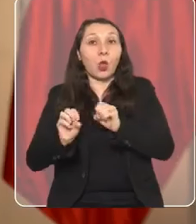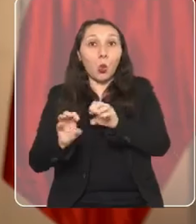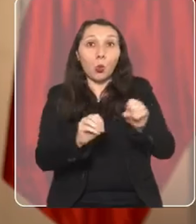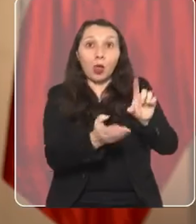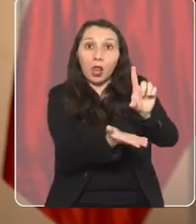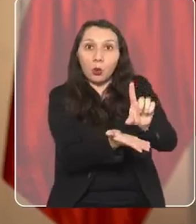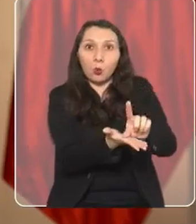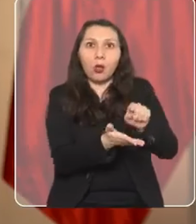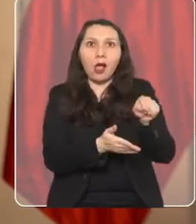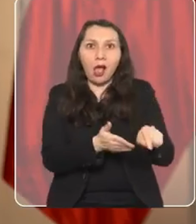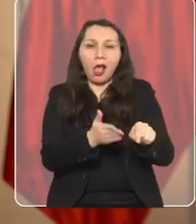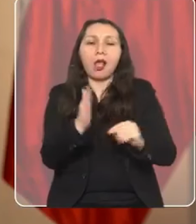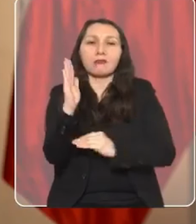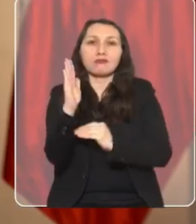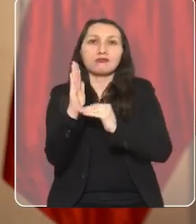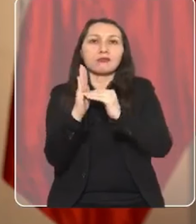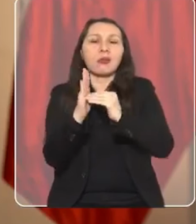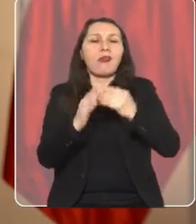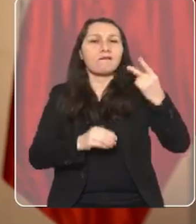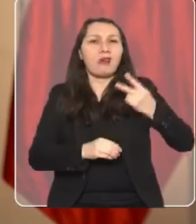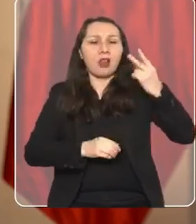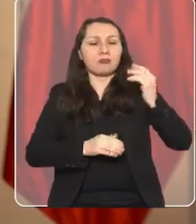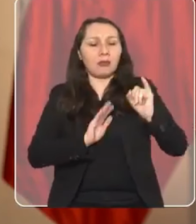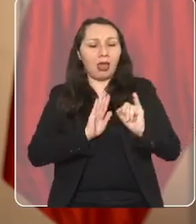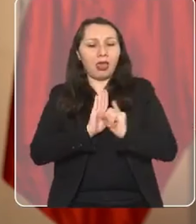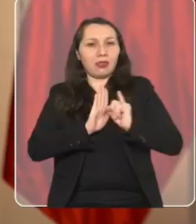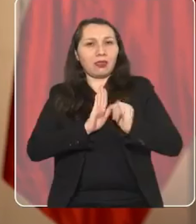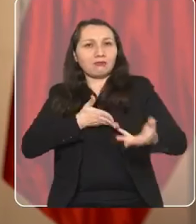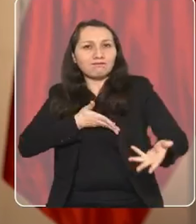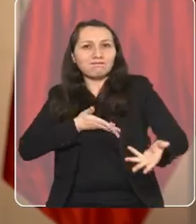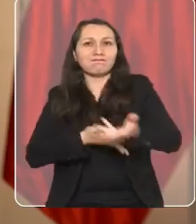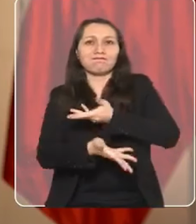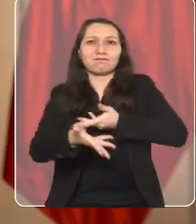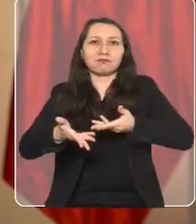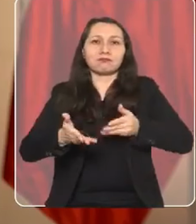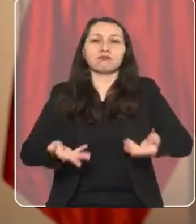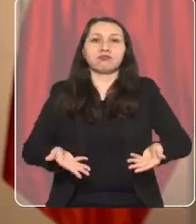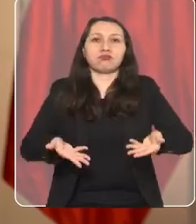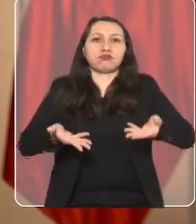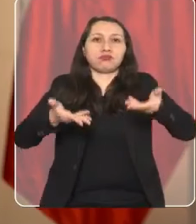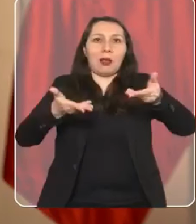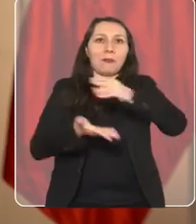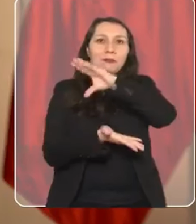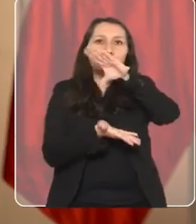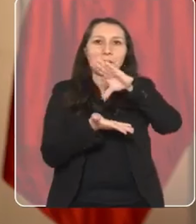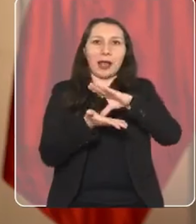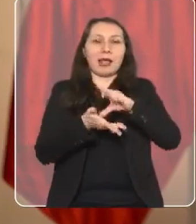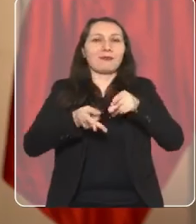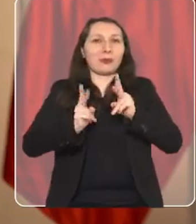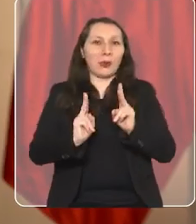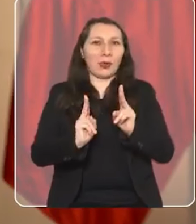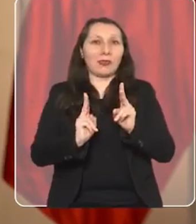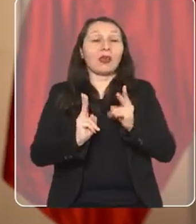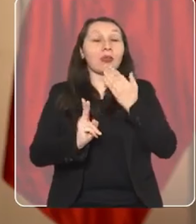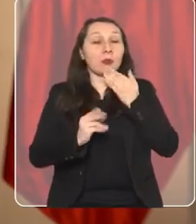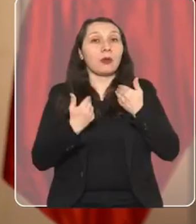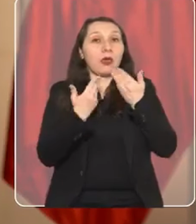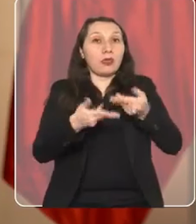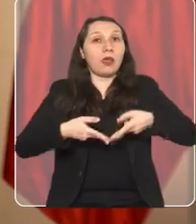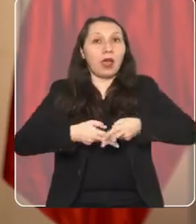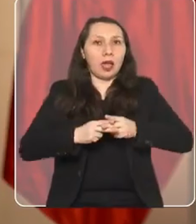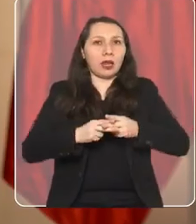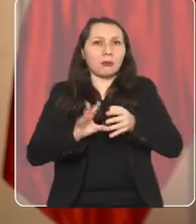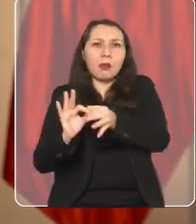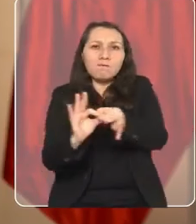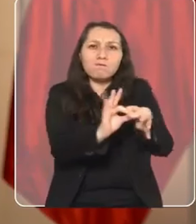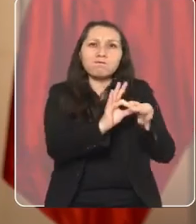educativos que se forman los valores y la identidad compartida que nos permite crecer como nación así como también Se entregan las herramientas